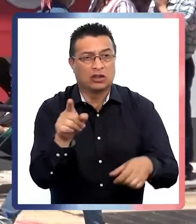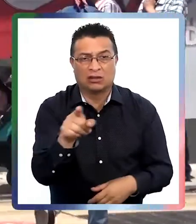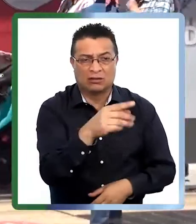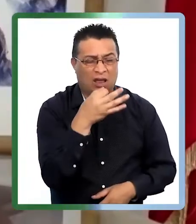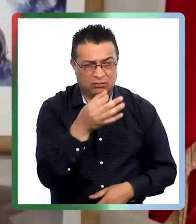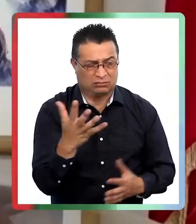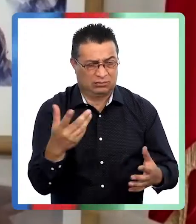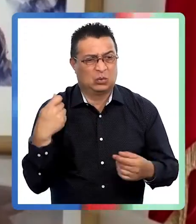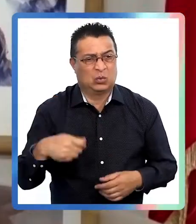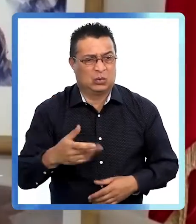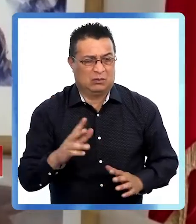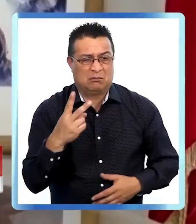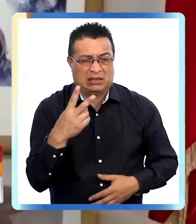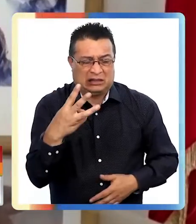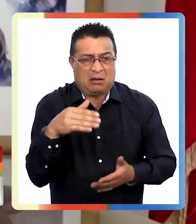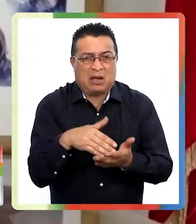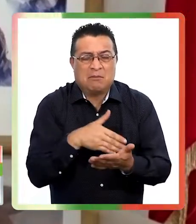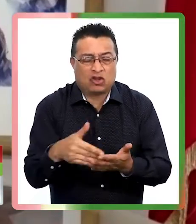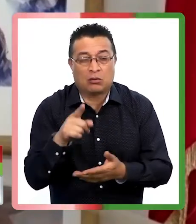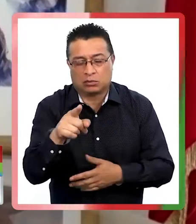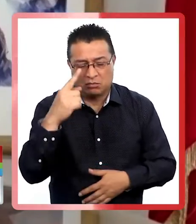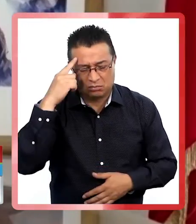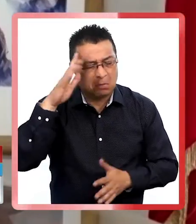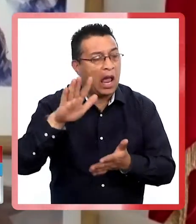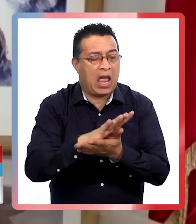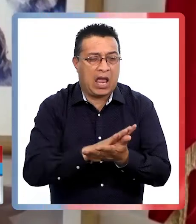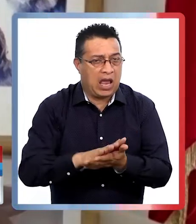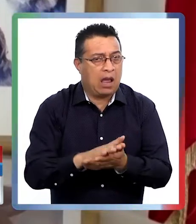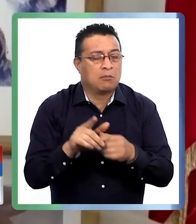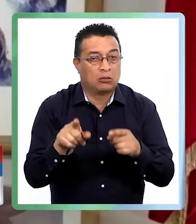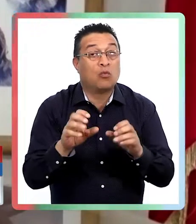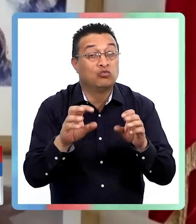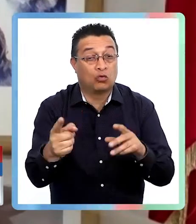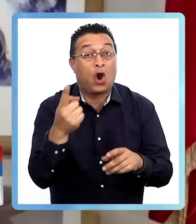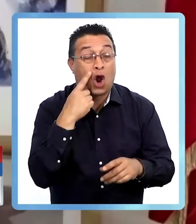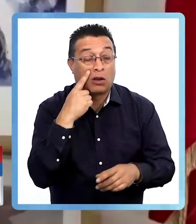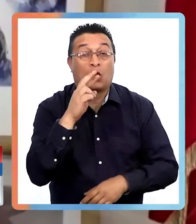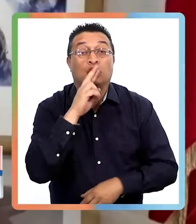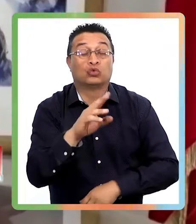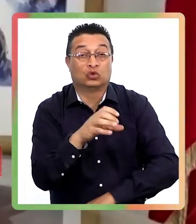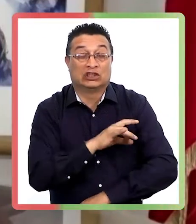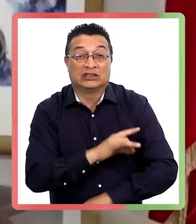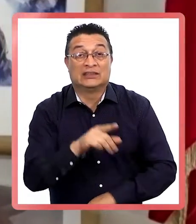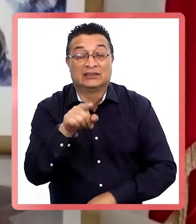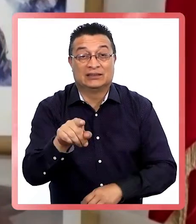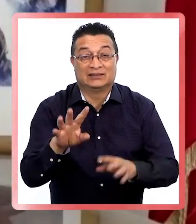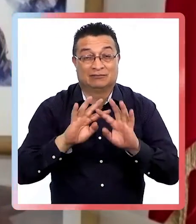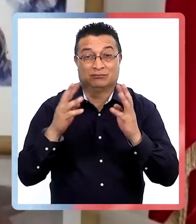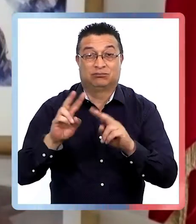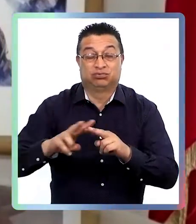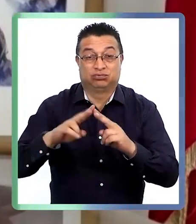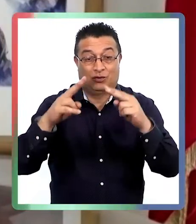bueno, ¿y qué tanta plata, ministro? Son 23.000 millones de dólares. Para que ustedes tengan un ejemplo. Muchos conocemos en el sur de Chile el puente que se